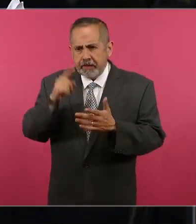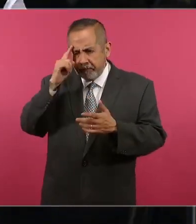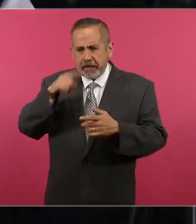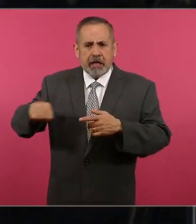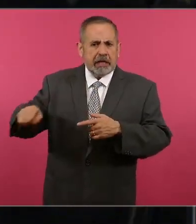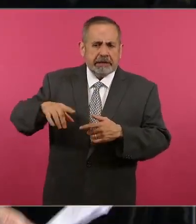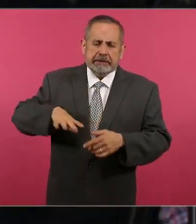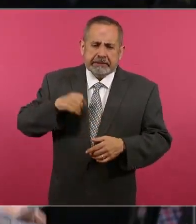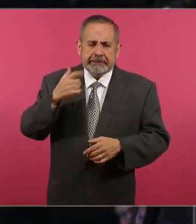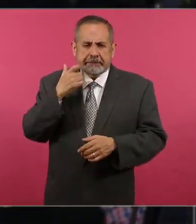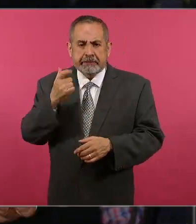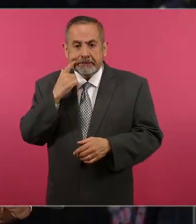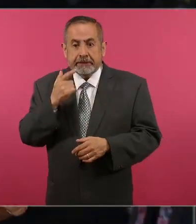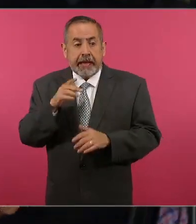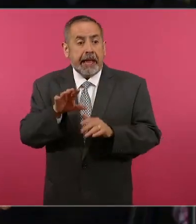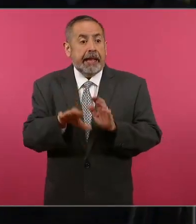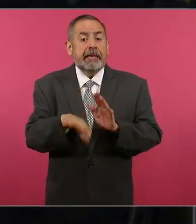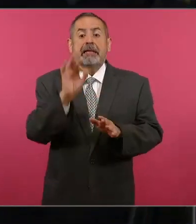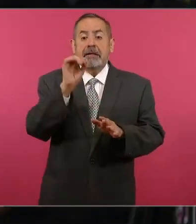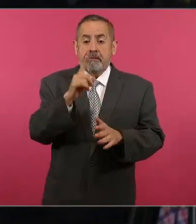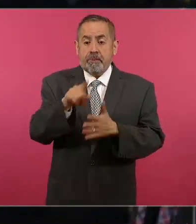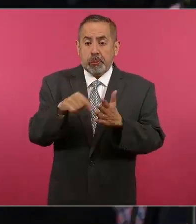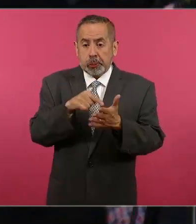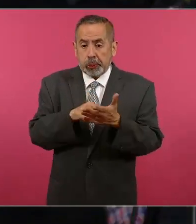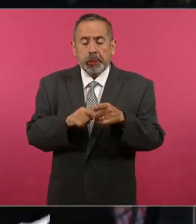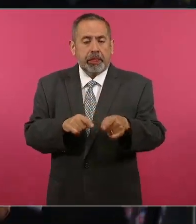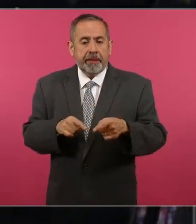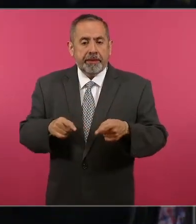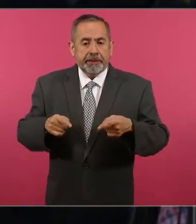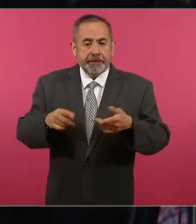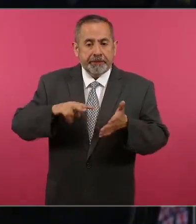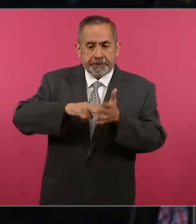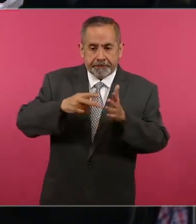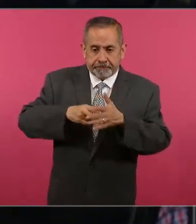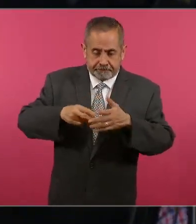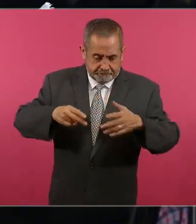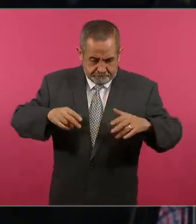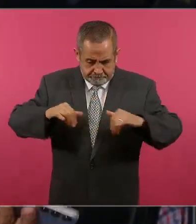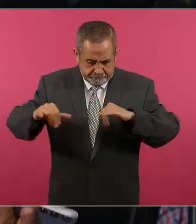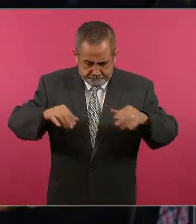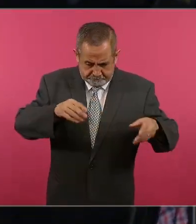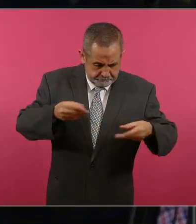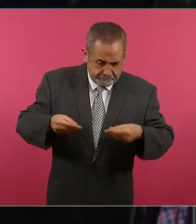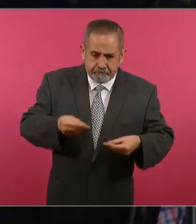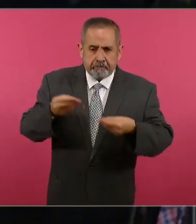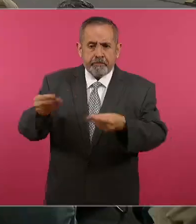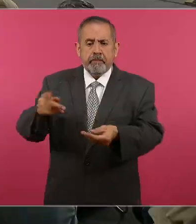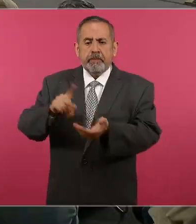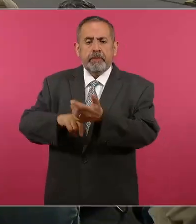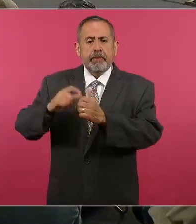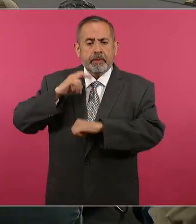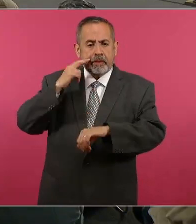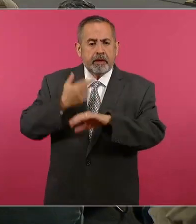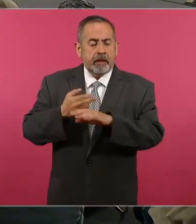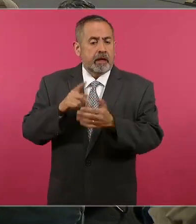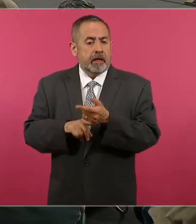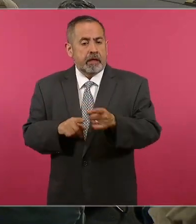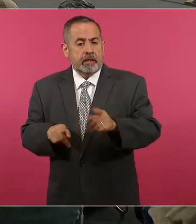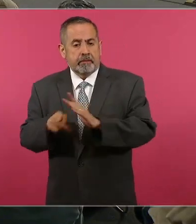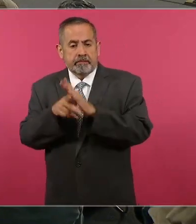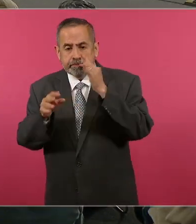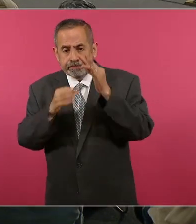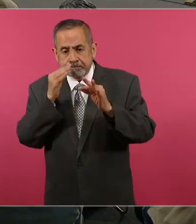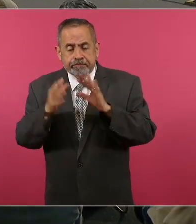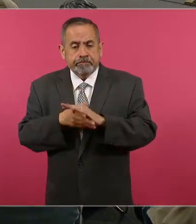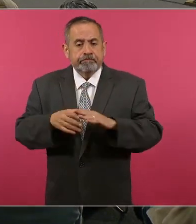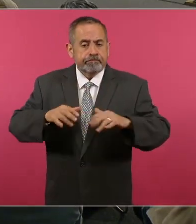por algo así. Y sí localizaron un lugar. Los planos se los entregué acá a vocería. Ya lo tienen acá en prensa,